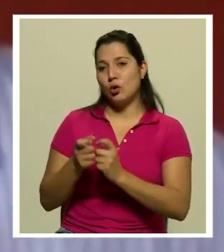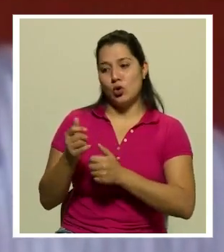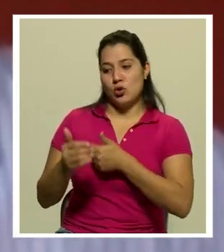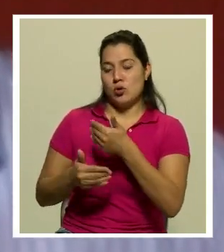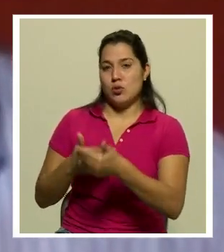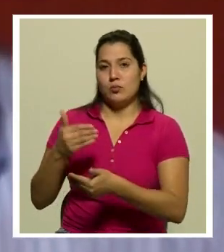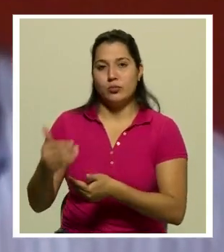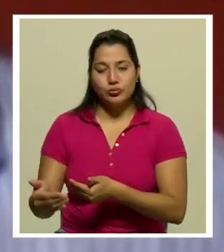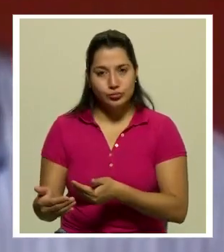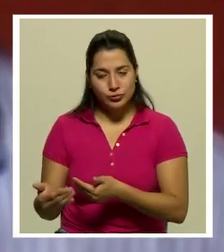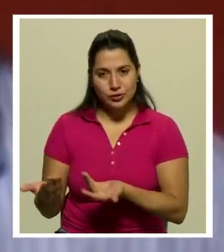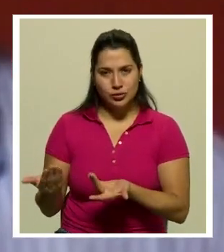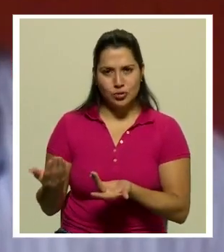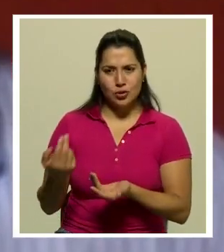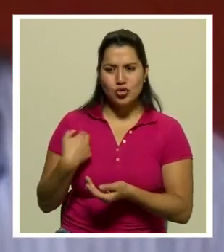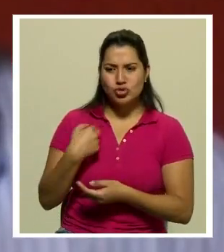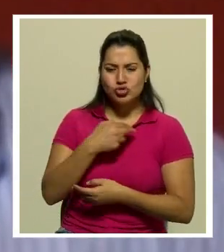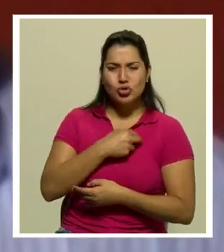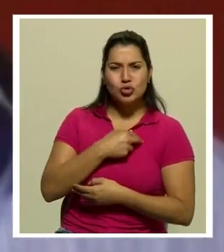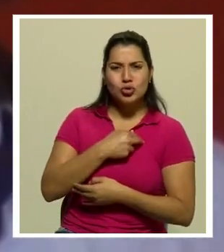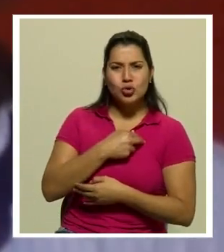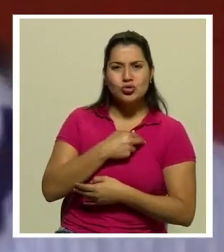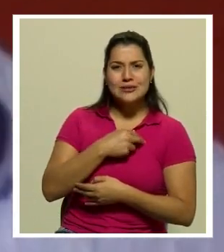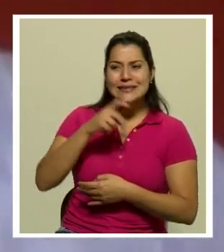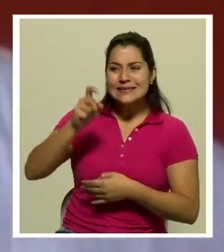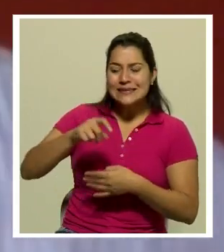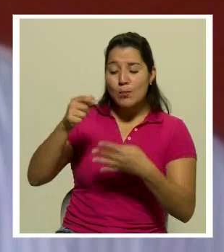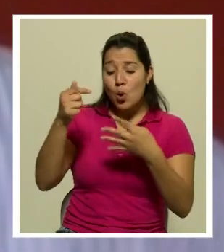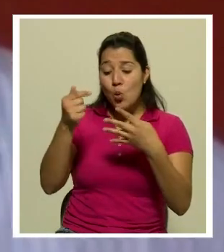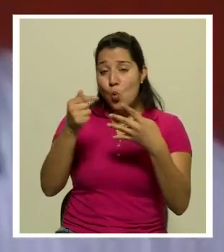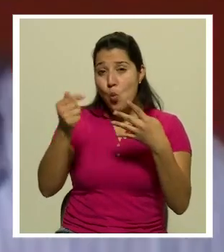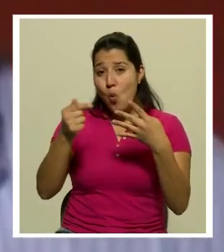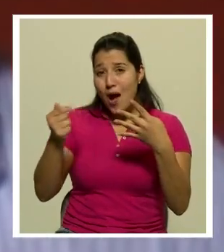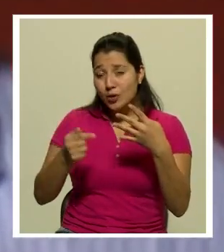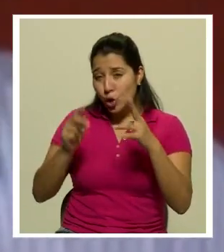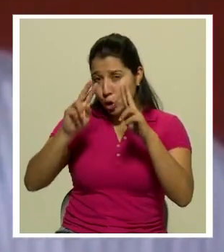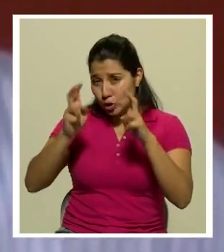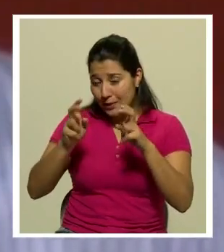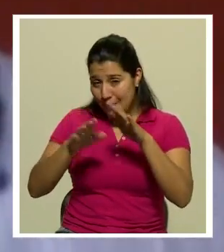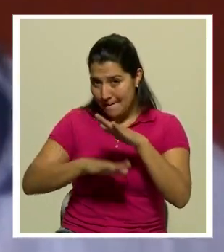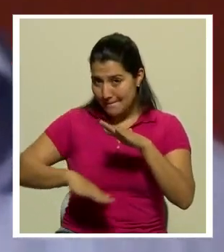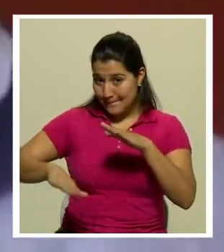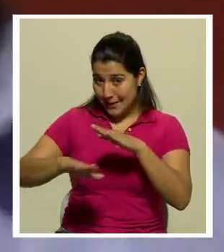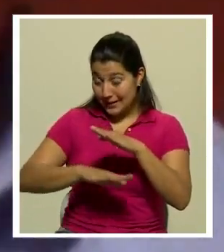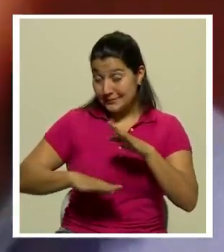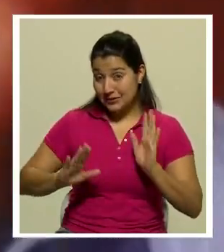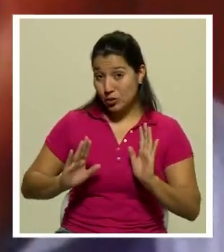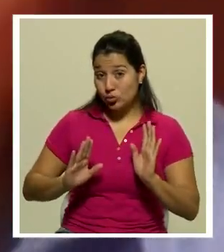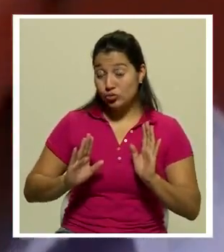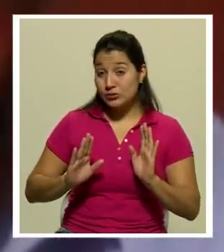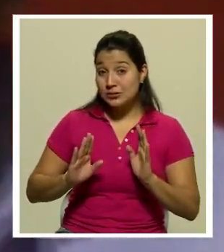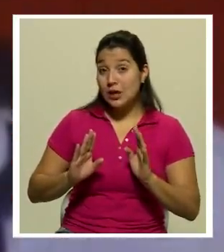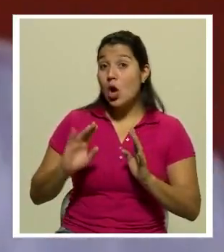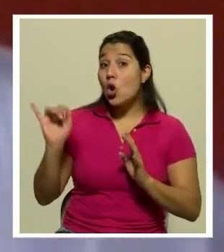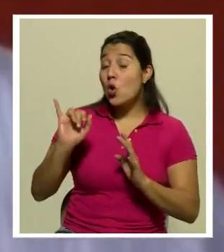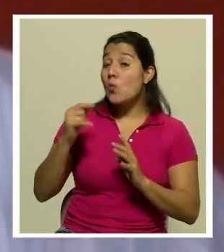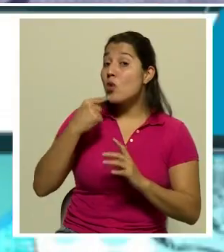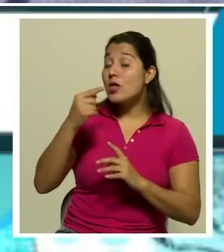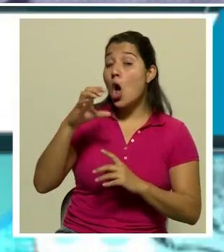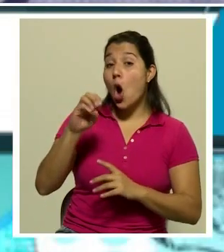haber 4 puntos esenciales que son los siguientes de acuerdo a lo que la OIT ha